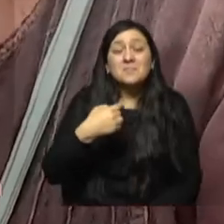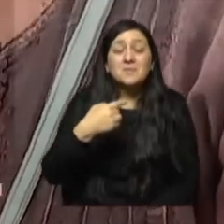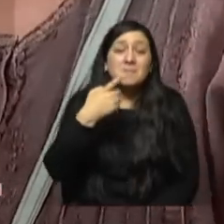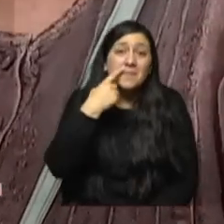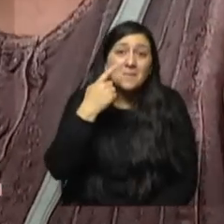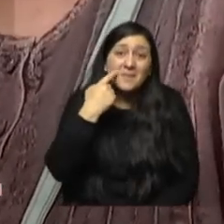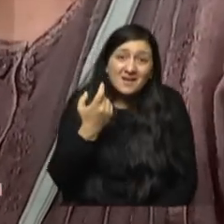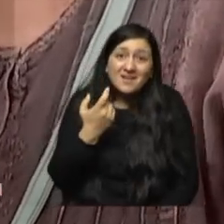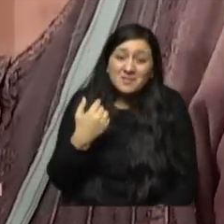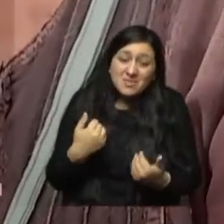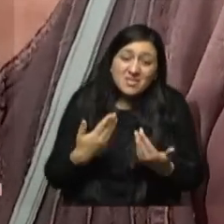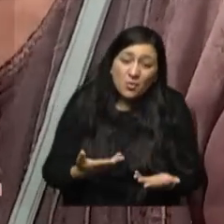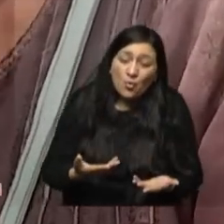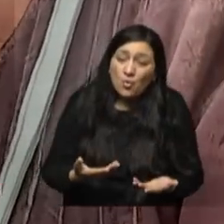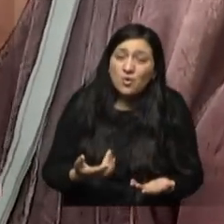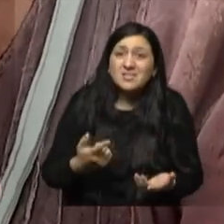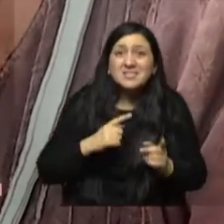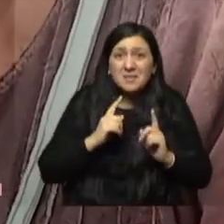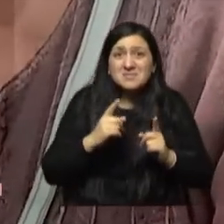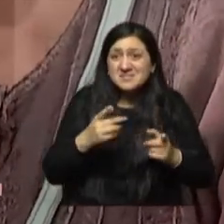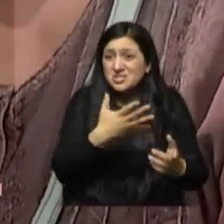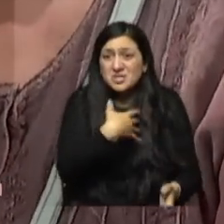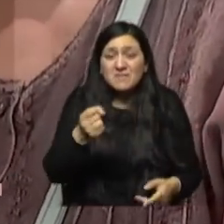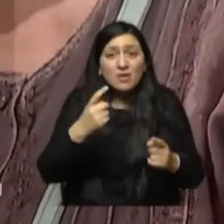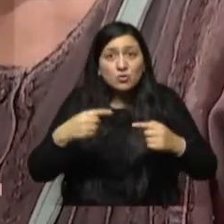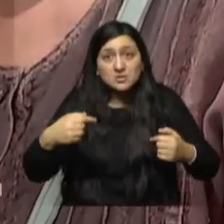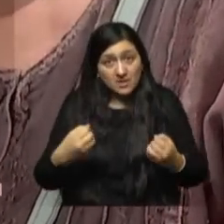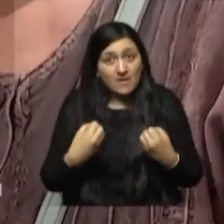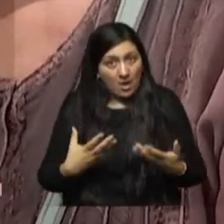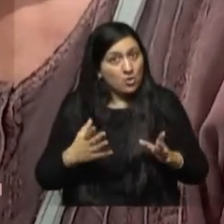Manrique, es decir, que se llevaban también las cosas que tenían valor.